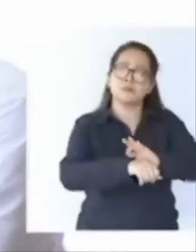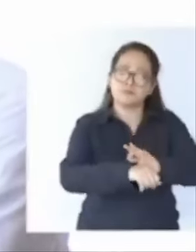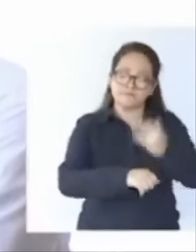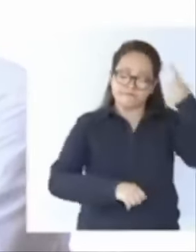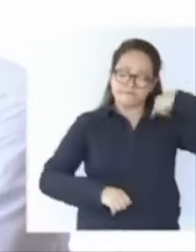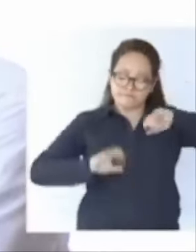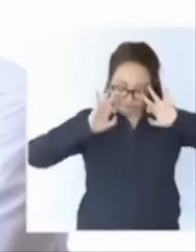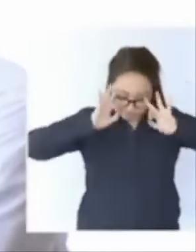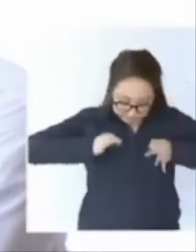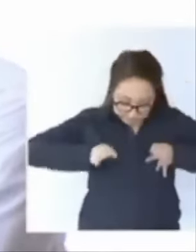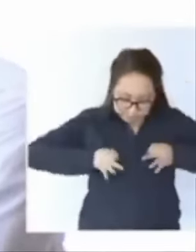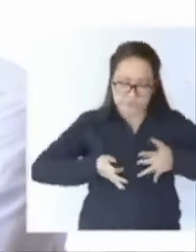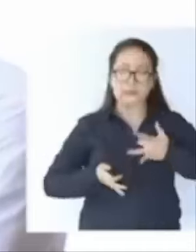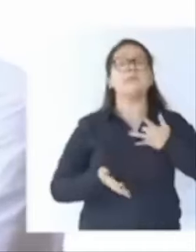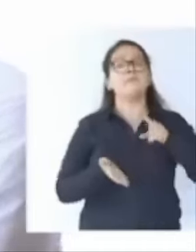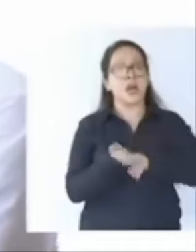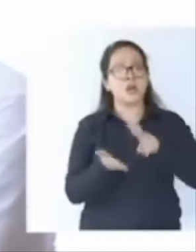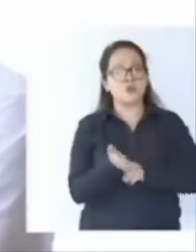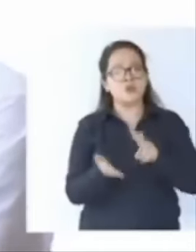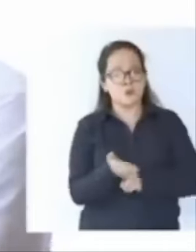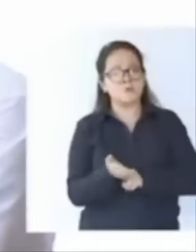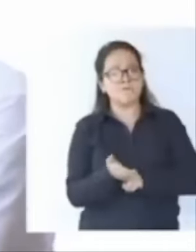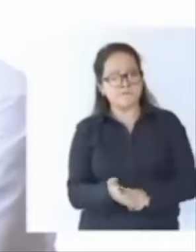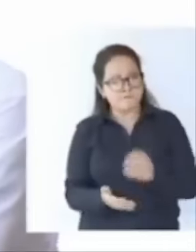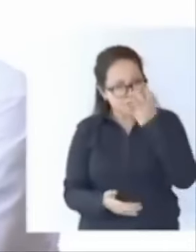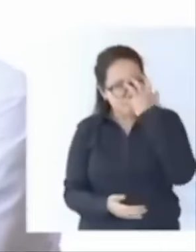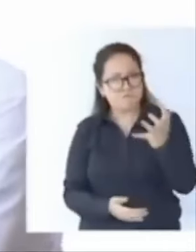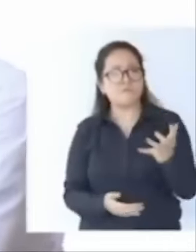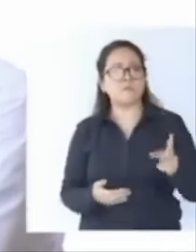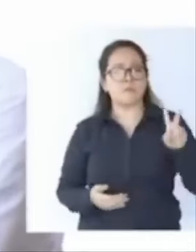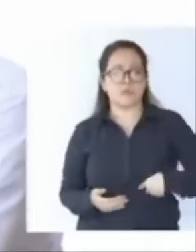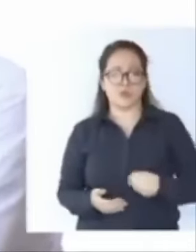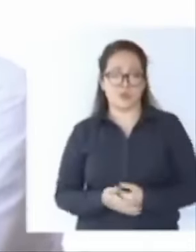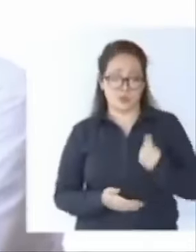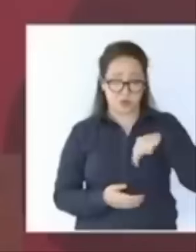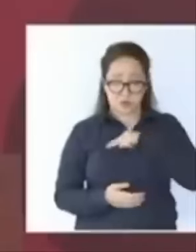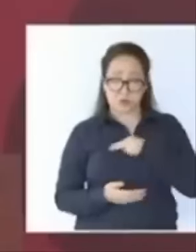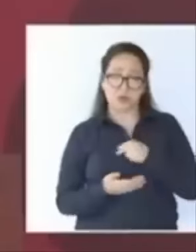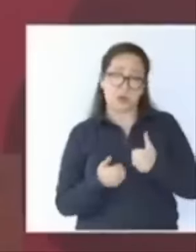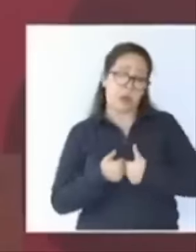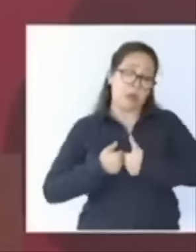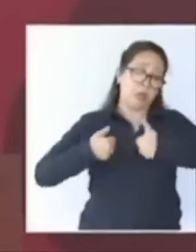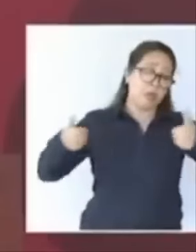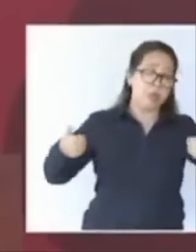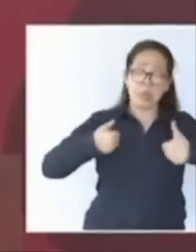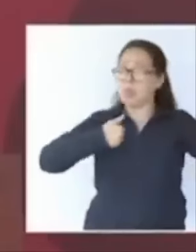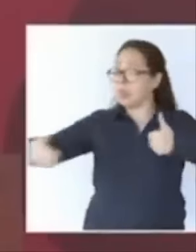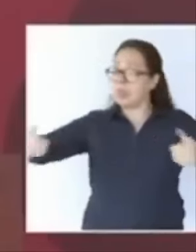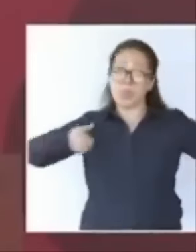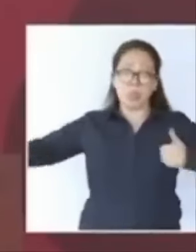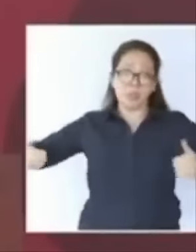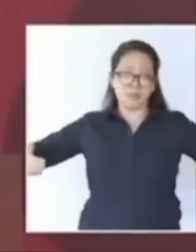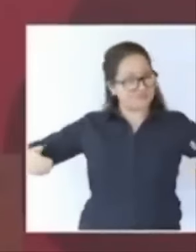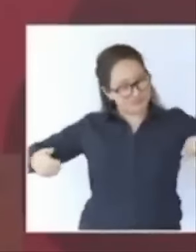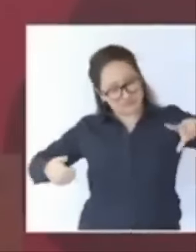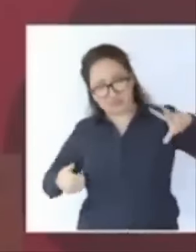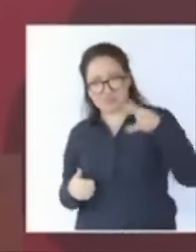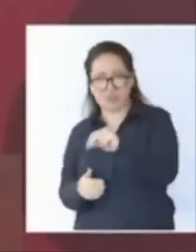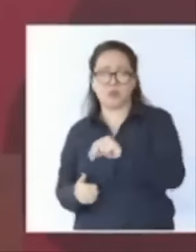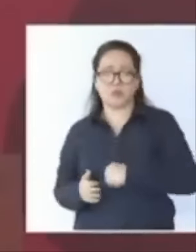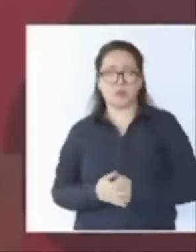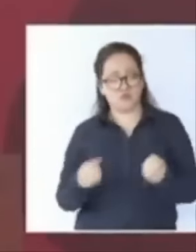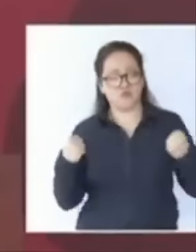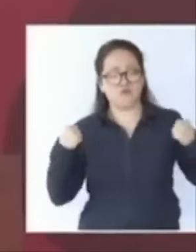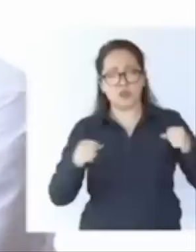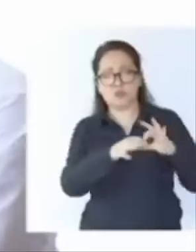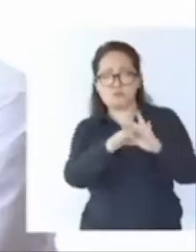convicciones con mística. No nos vamos a dividir. Estamos unidos y estamos